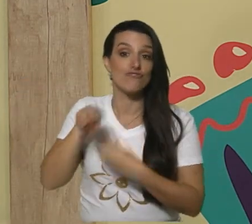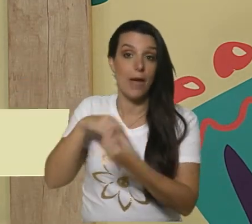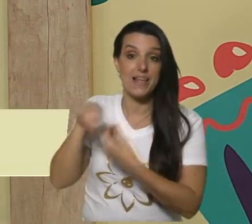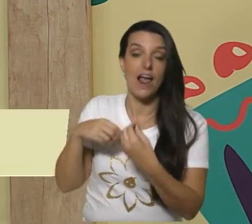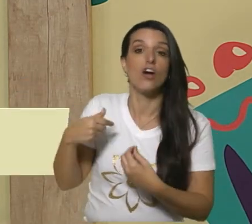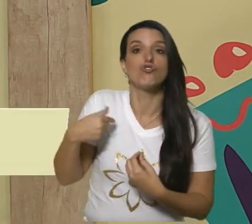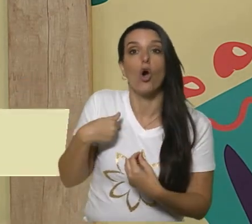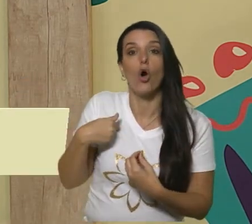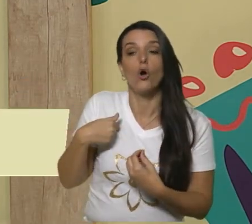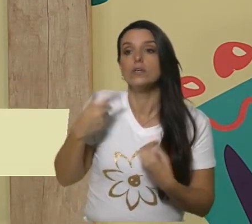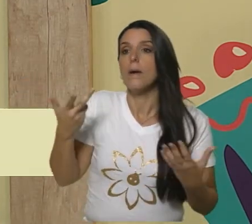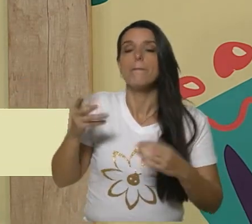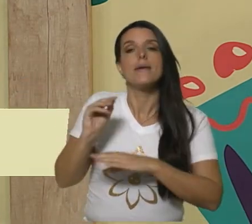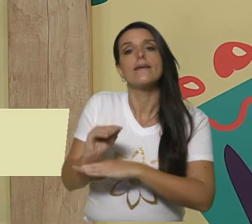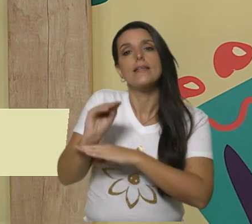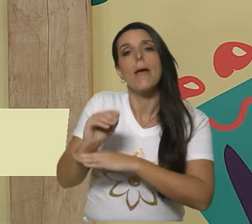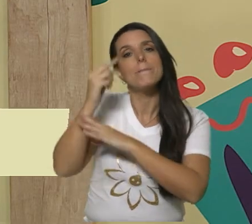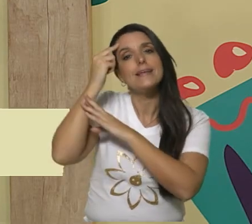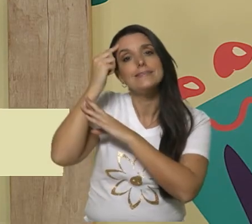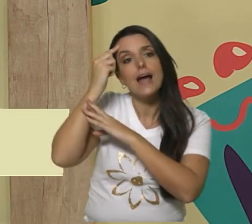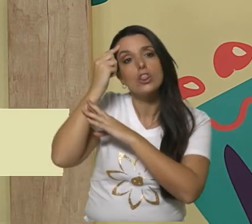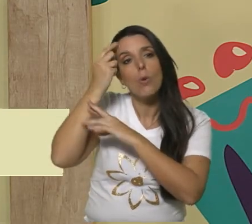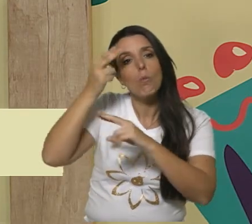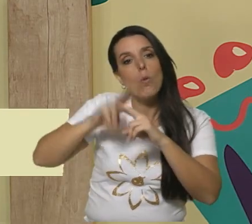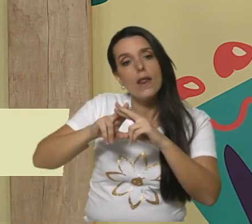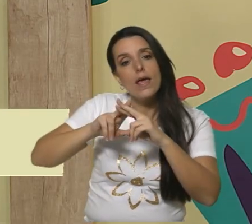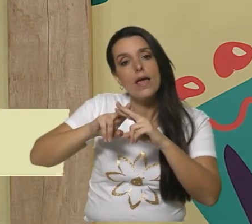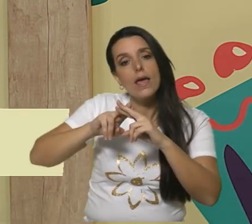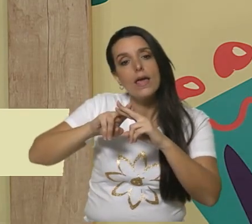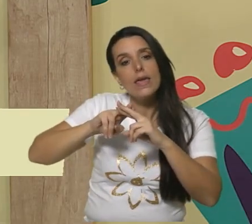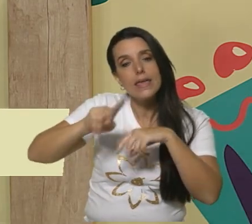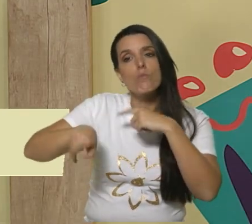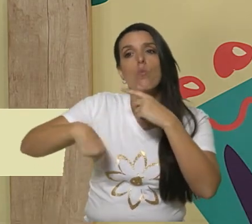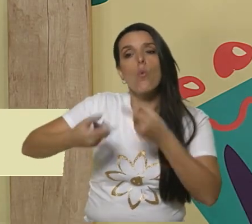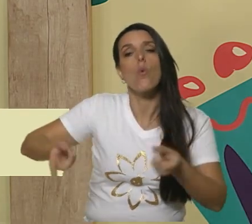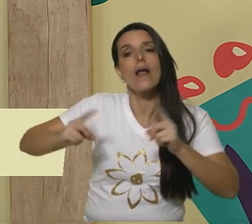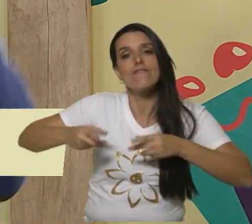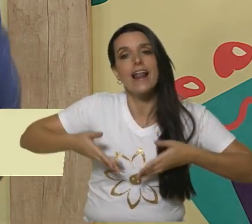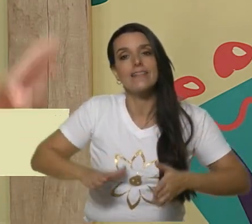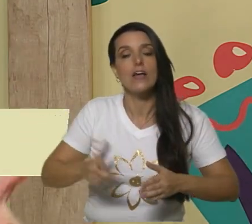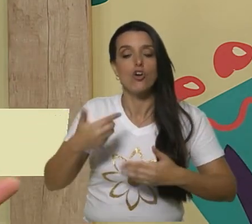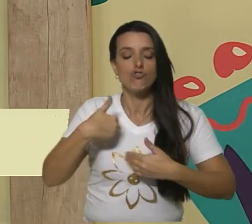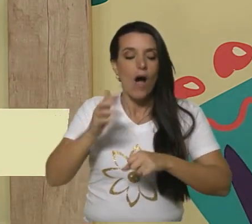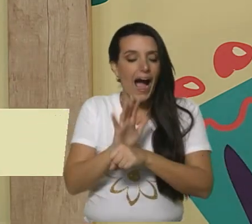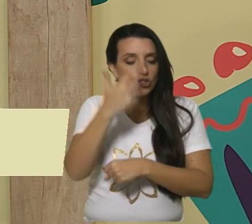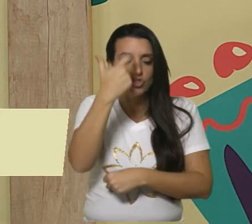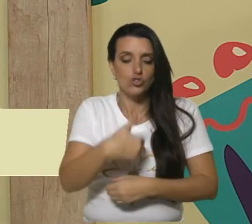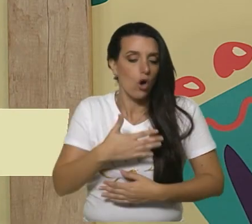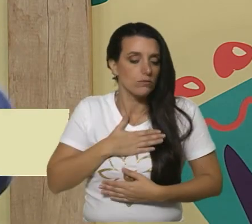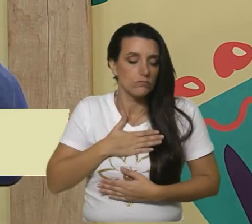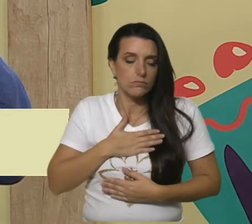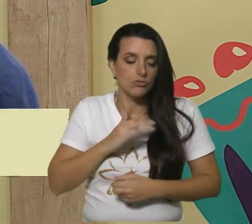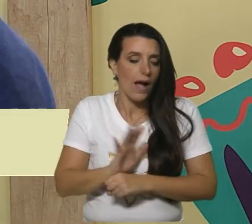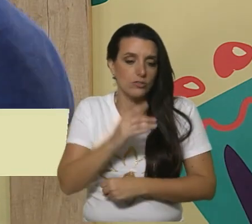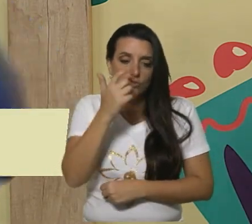cual yo digamos me crié pensando en la resurrección pero digamos yo escribí esta serie como actor yo soy actor me meto en en lo que es la